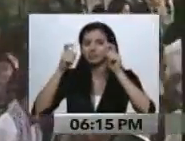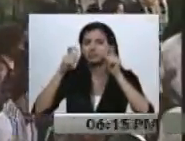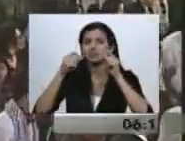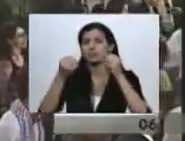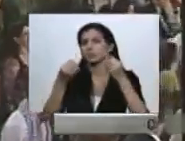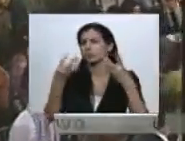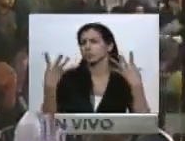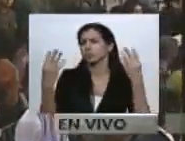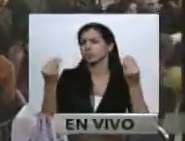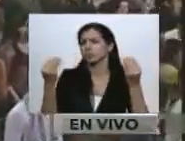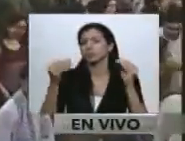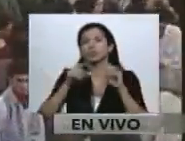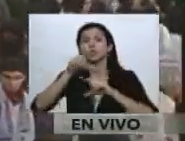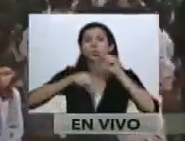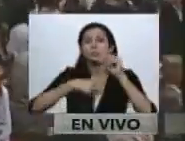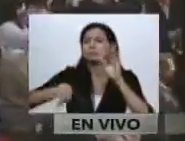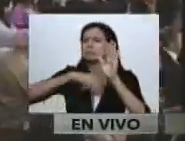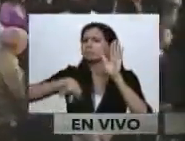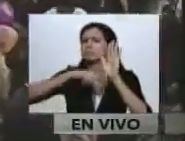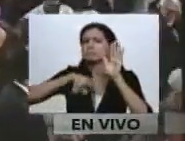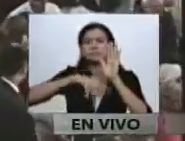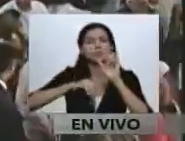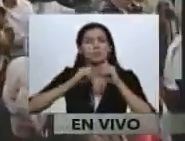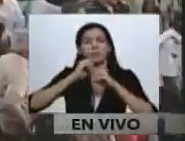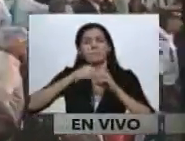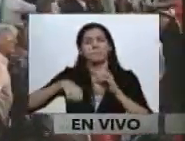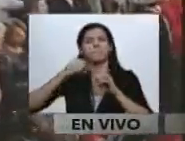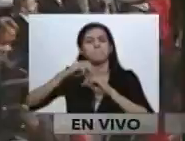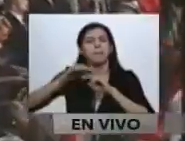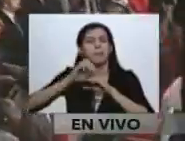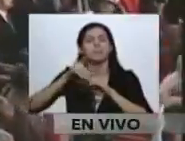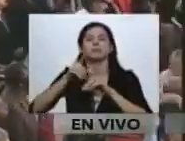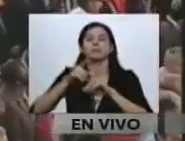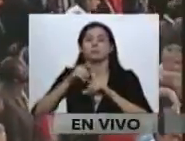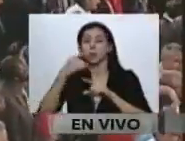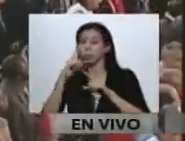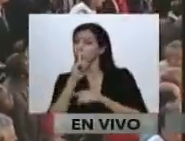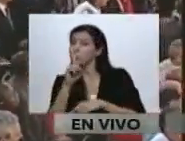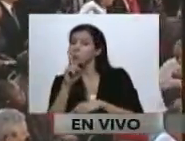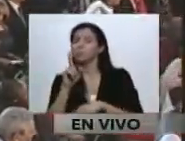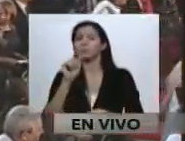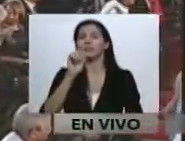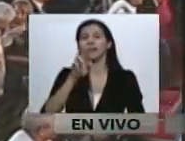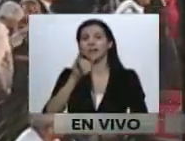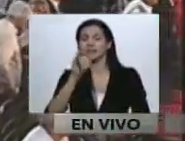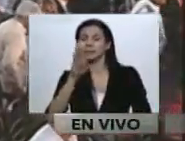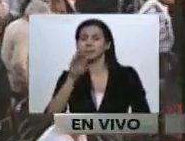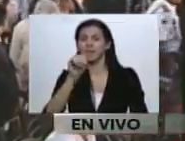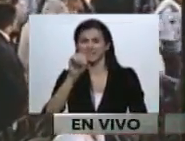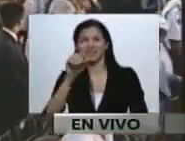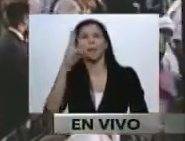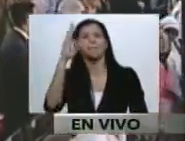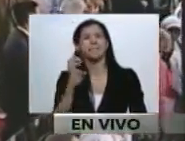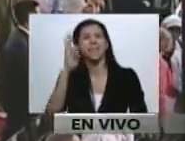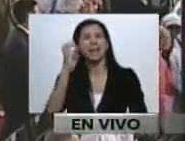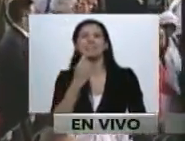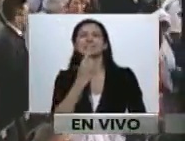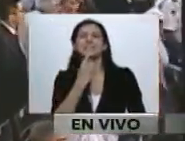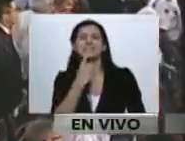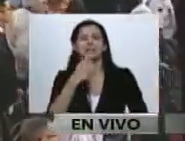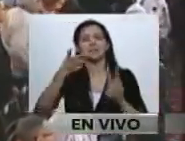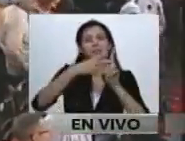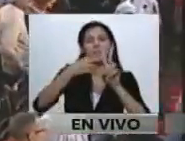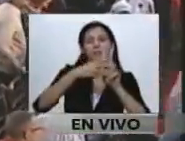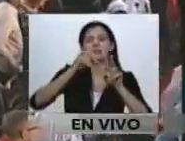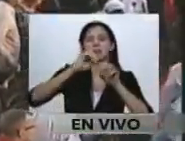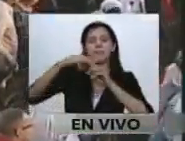cantidad de tweets y retweets. Uno de ellos, Caribay, Petare Ciudad, leales a Chávez.